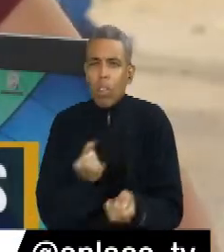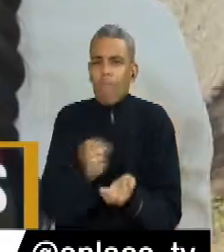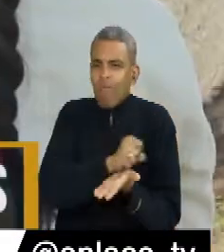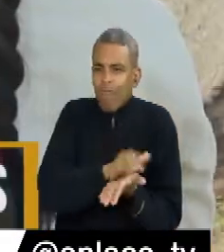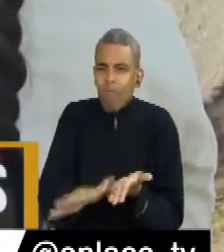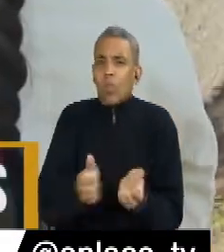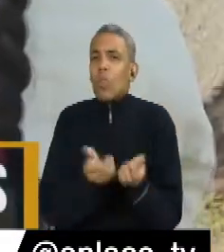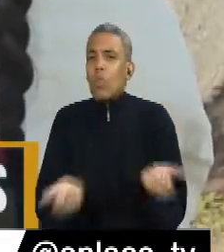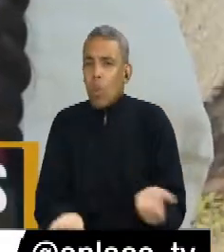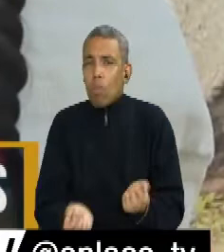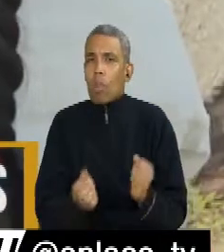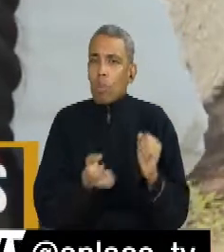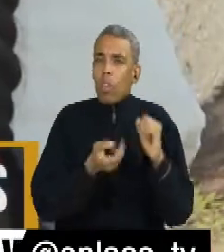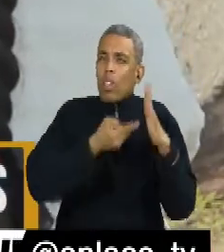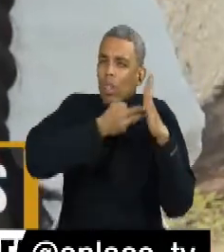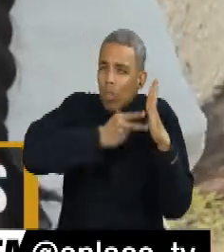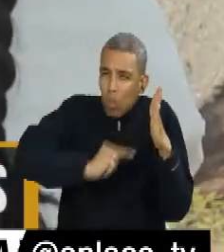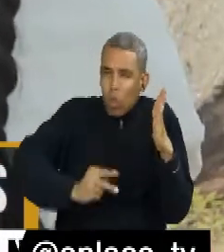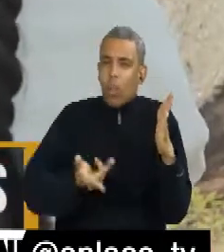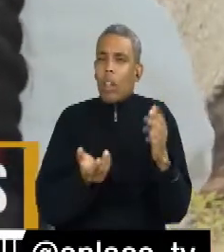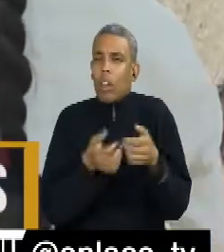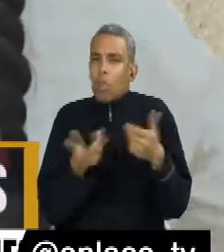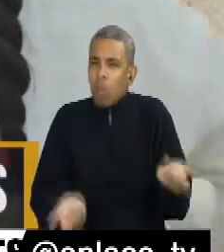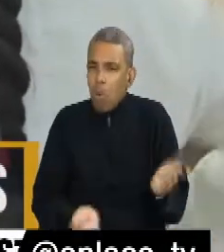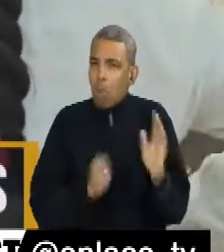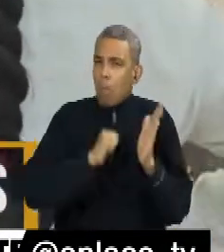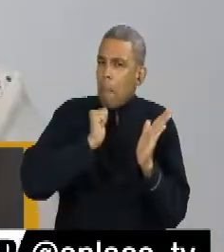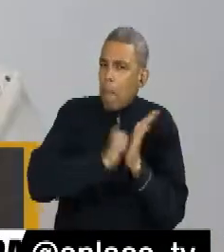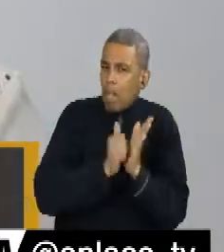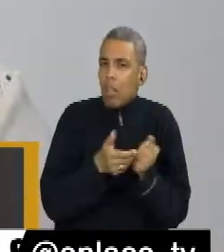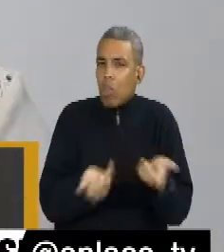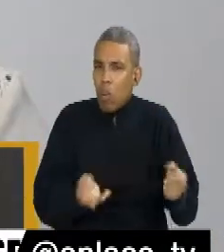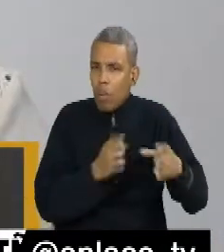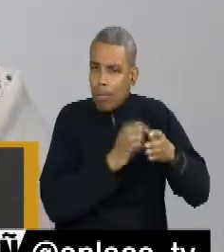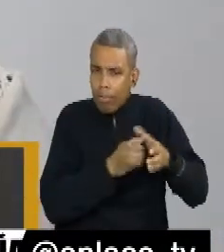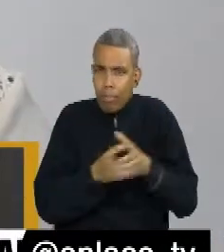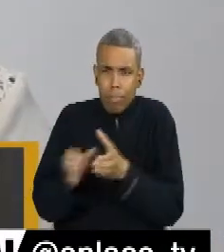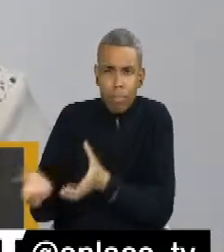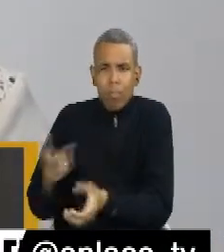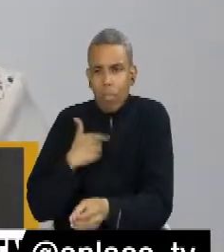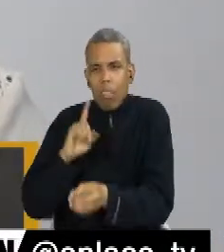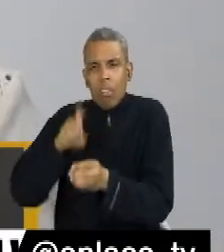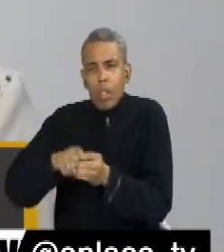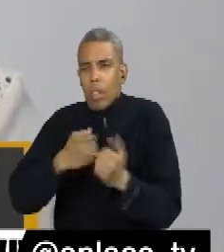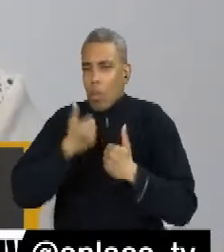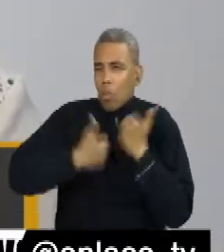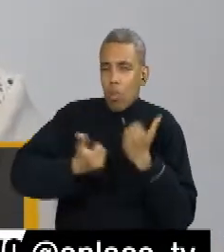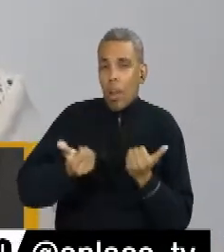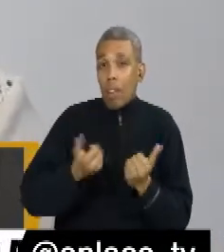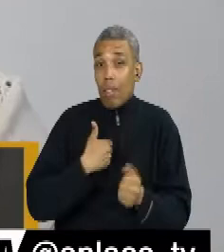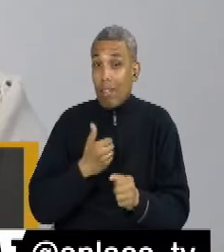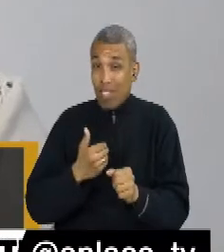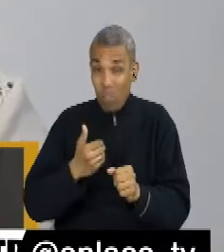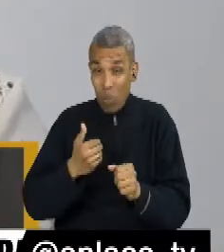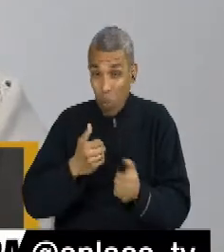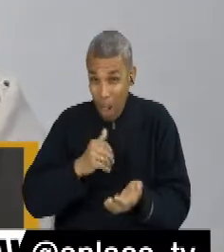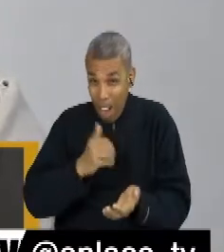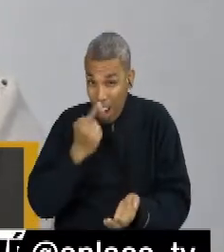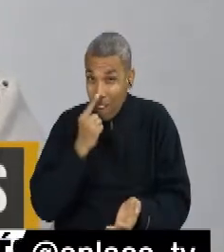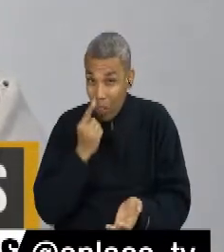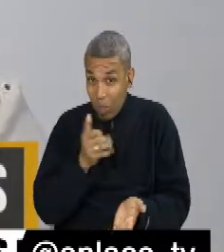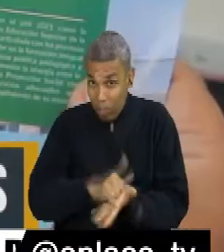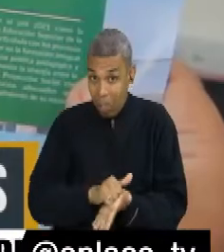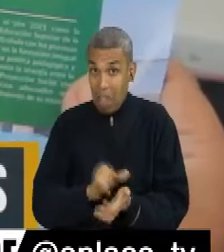técnicas, tecnológicas y profesionales a las que pueden tener acceso. ¿Cuáles son los requisitos, el procedimiento que hay que realizar para hacer